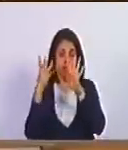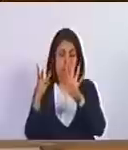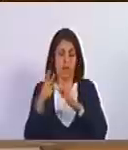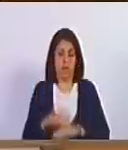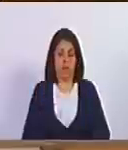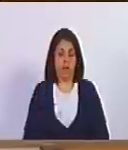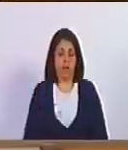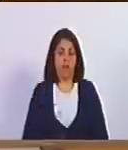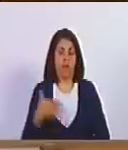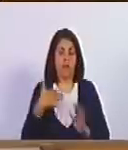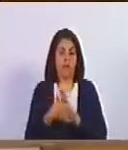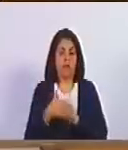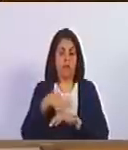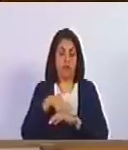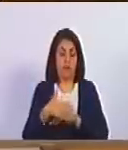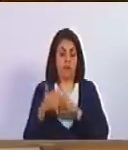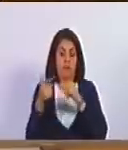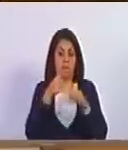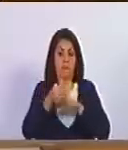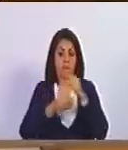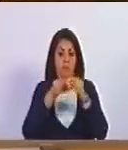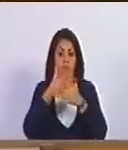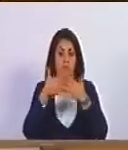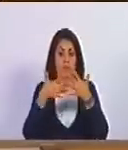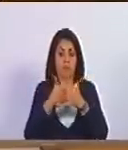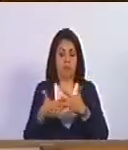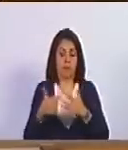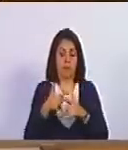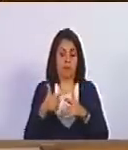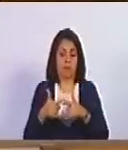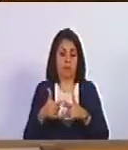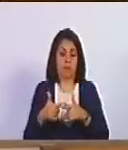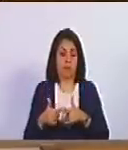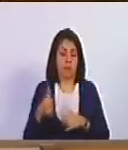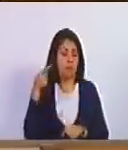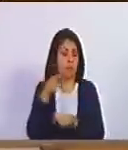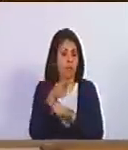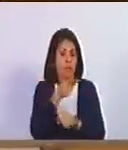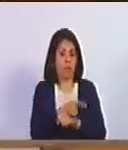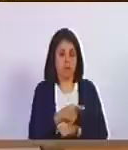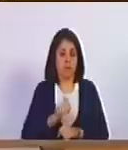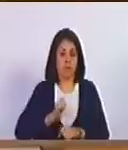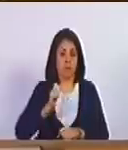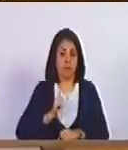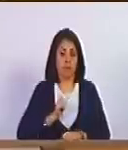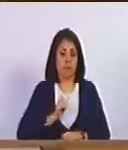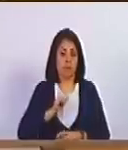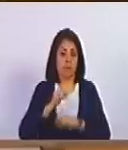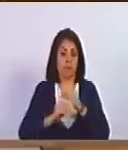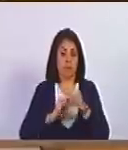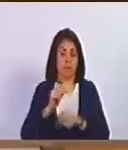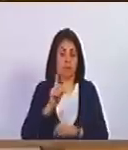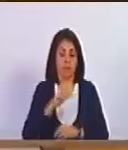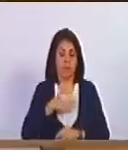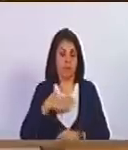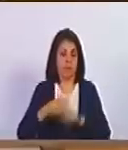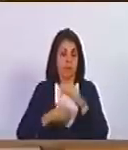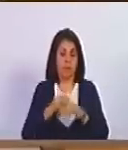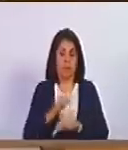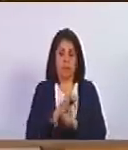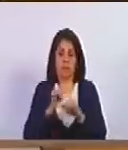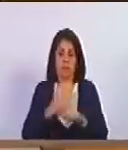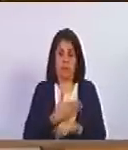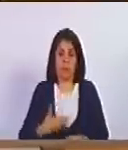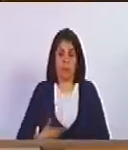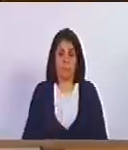38, el cual queda redactado en los siguientes términos. Epígrafe, impuesto al aprovechamiento de minerales no metálicos. Es todo,